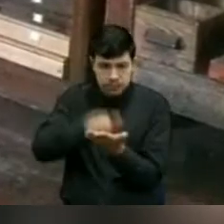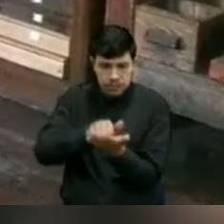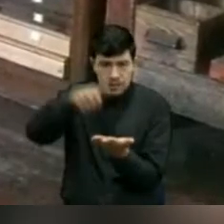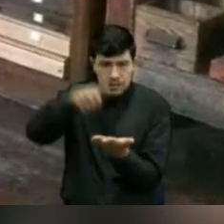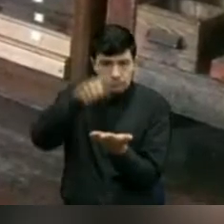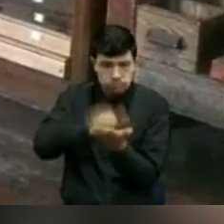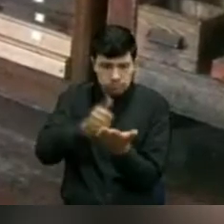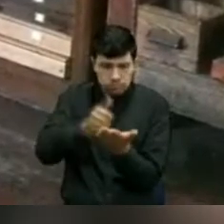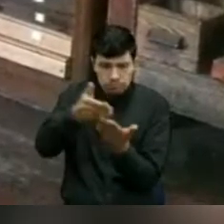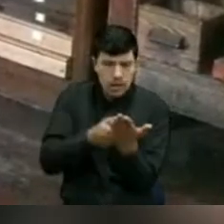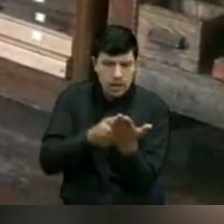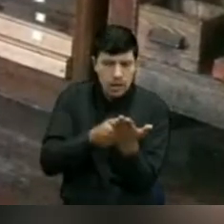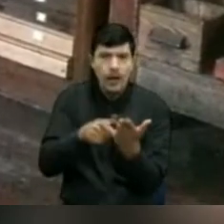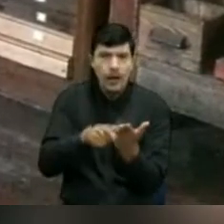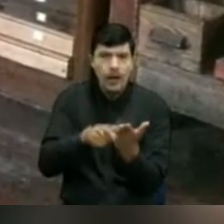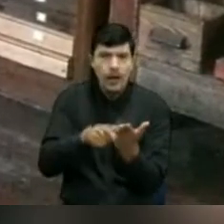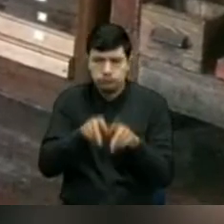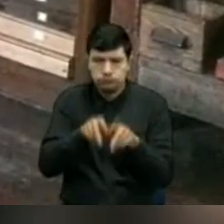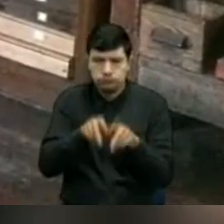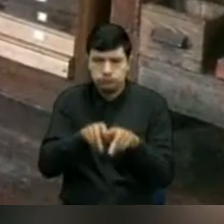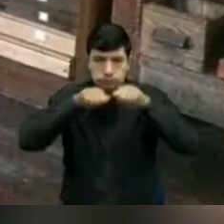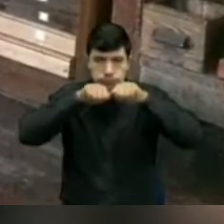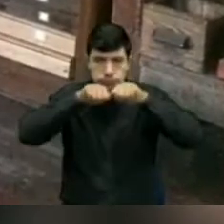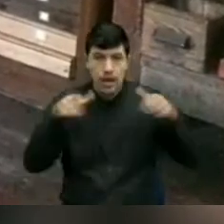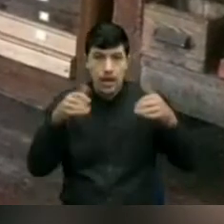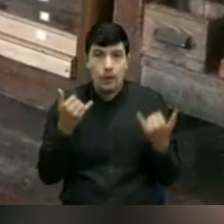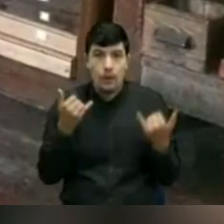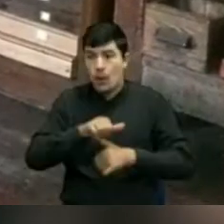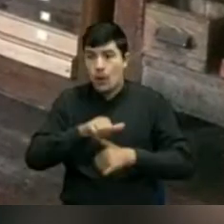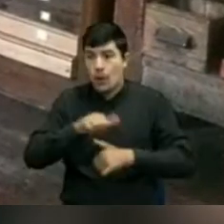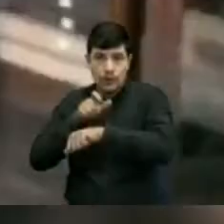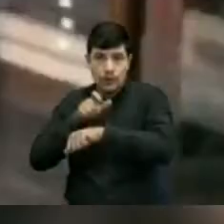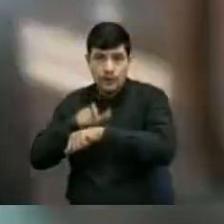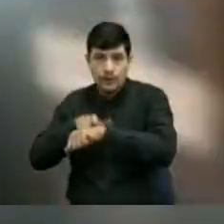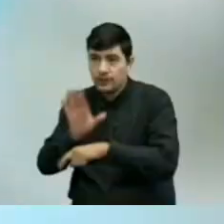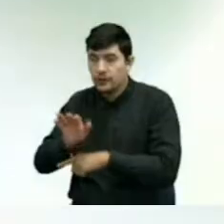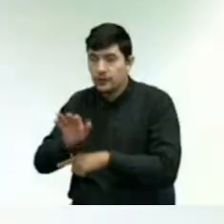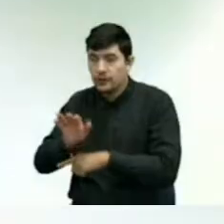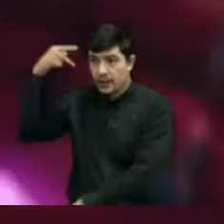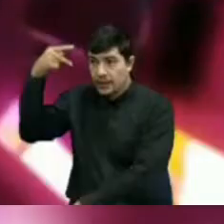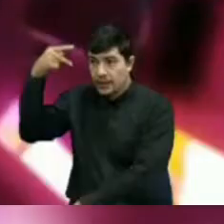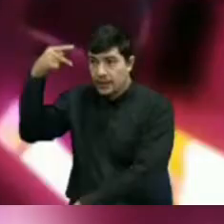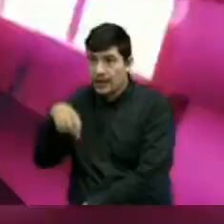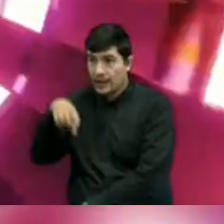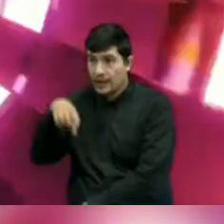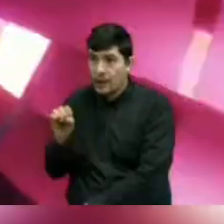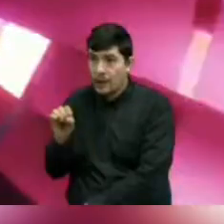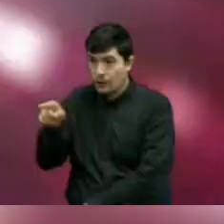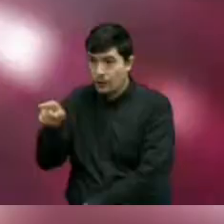otro momento de la historia con el profesor Po. ¡Adelante, profesor Po!